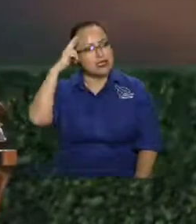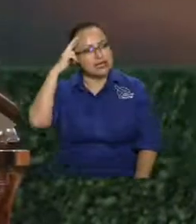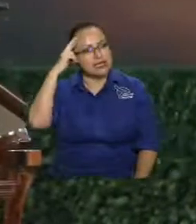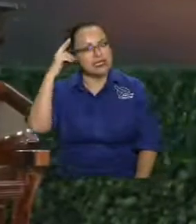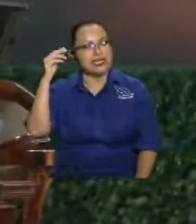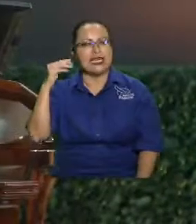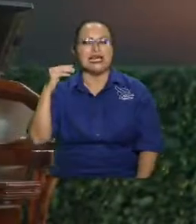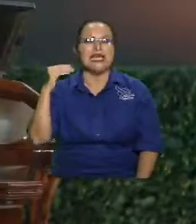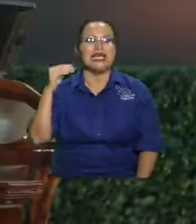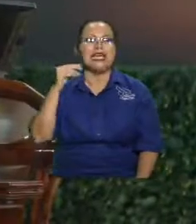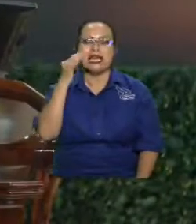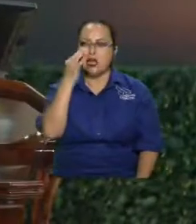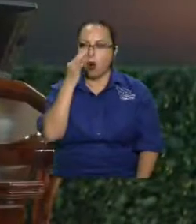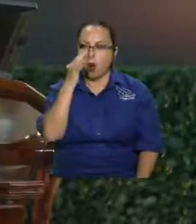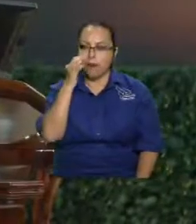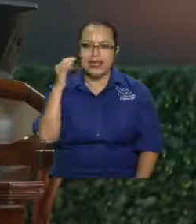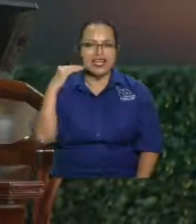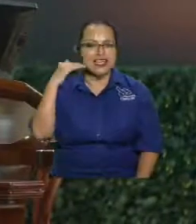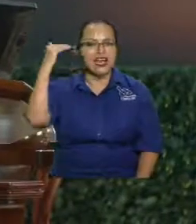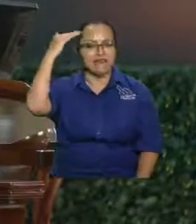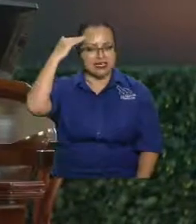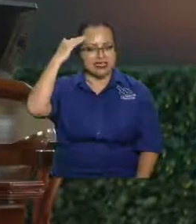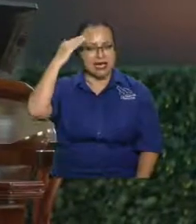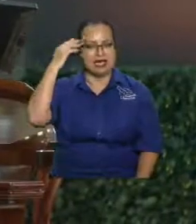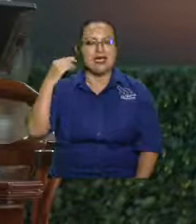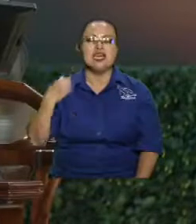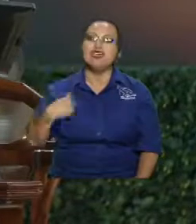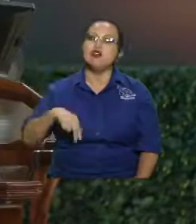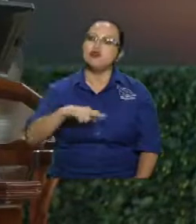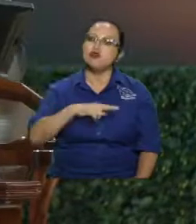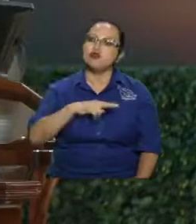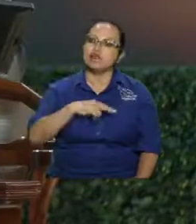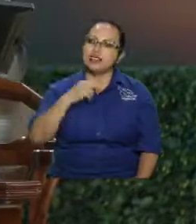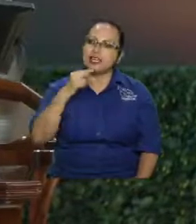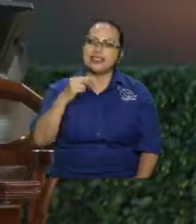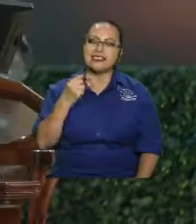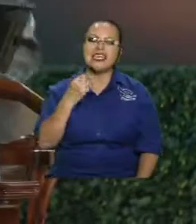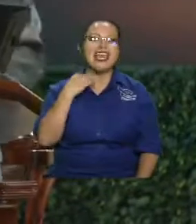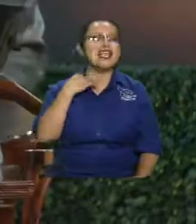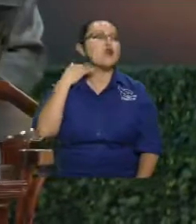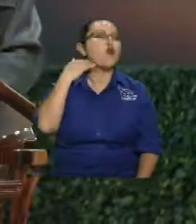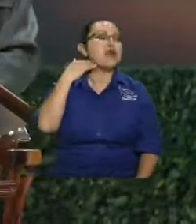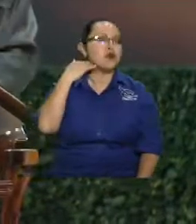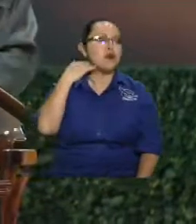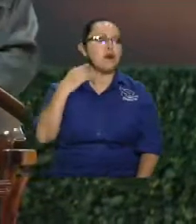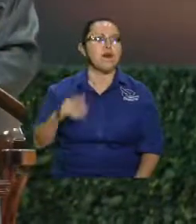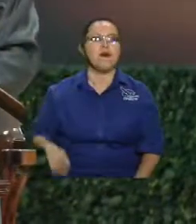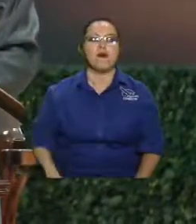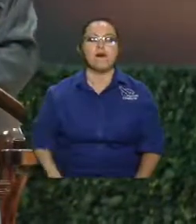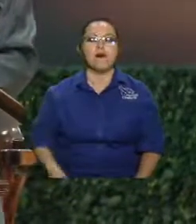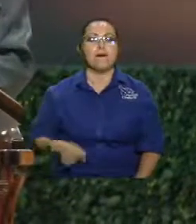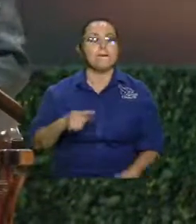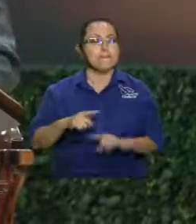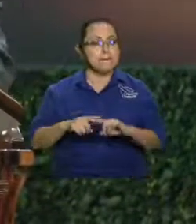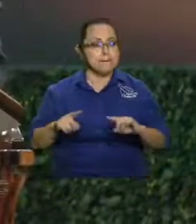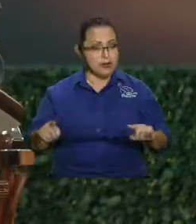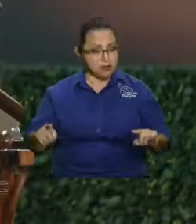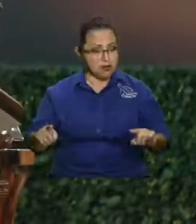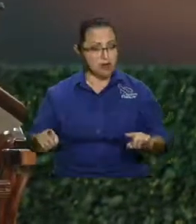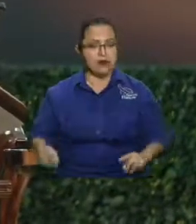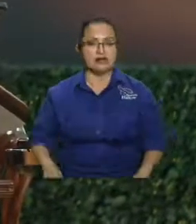cabeza, pero nosotros somos el cuello. Y si el cuello quiere que la cabeza diga no, di la cabeza dice